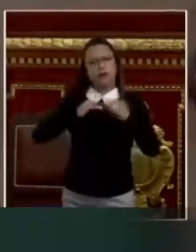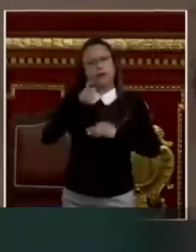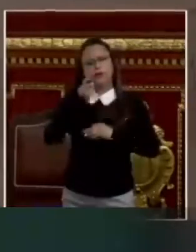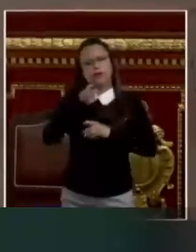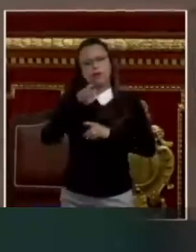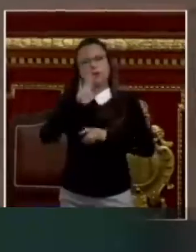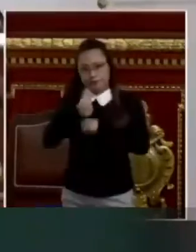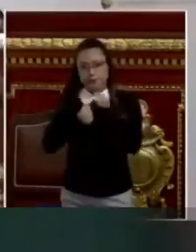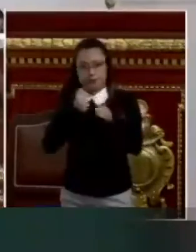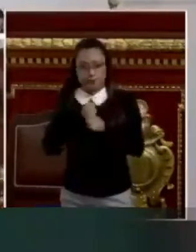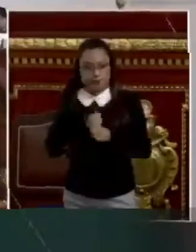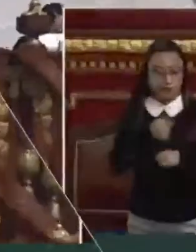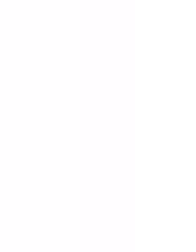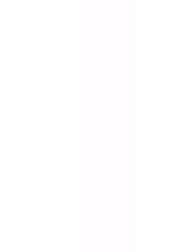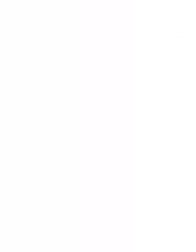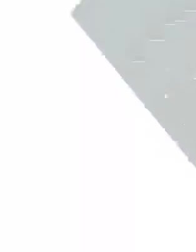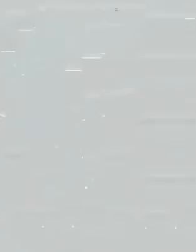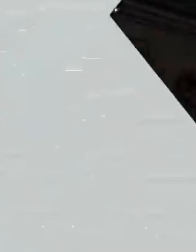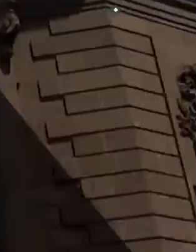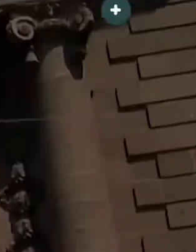para personas menores de edad.